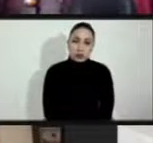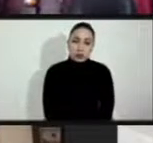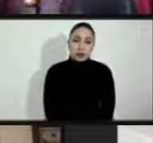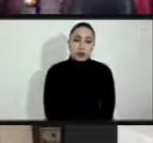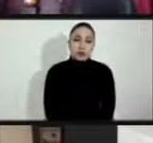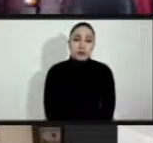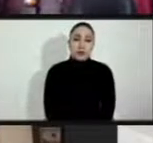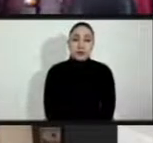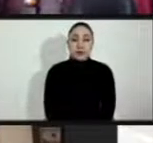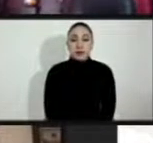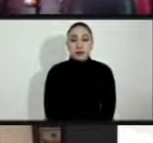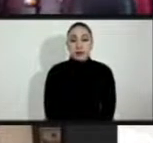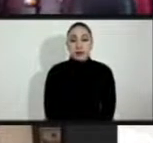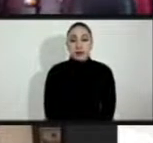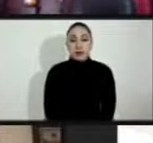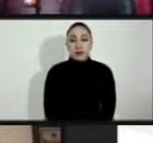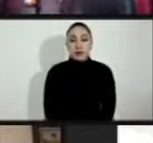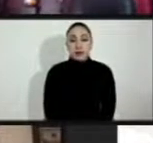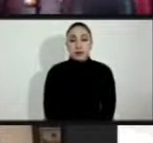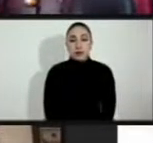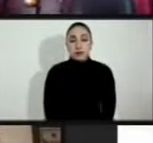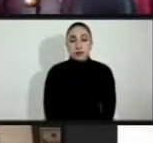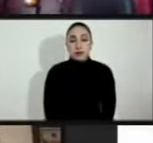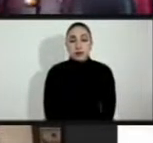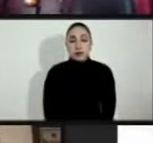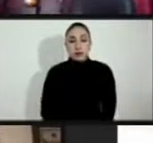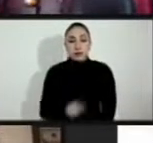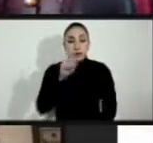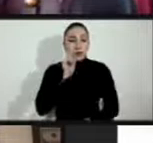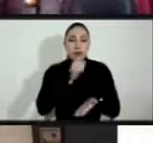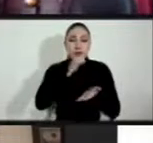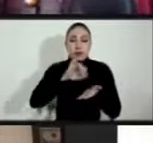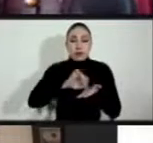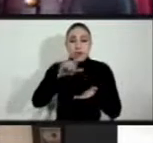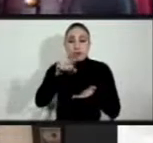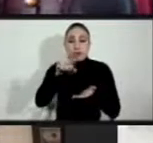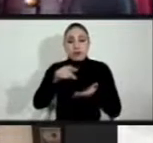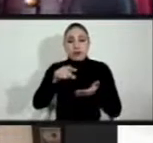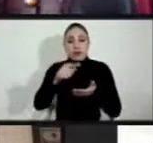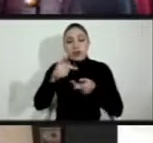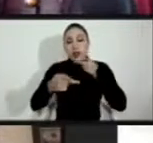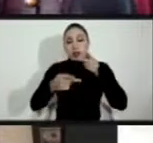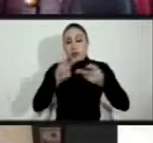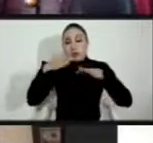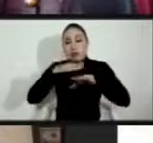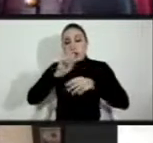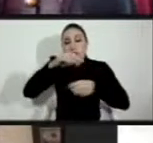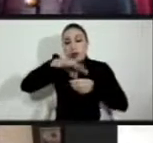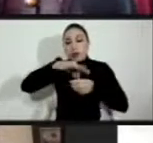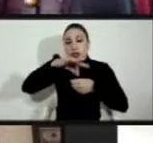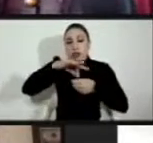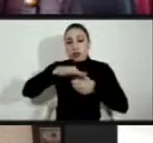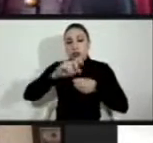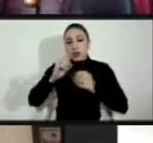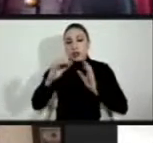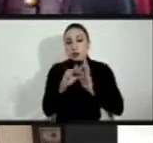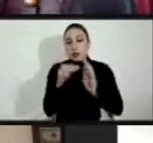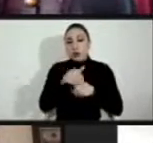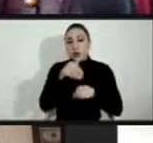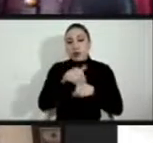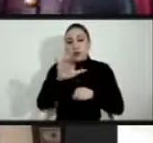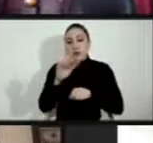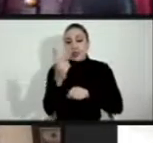Enseguida realizará una aclaración la diputada secretaria respecto a la votación del punto de acuerdo enlistado en el numeral 52. Adelante, diputada